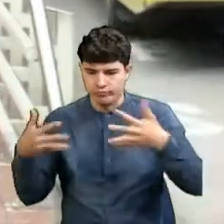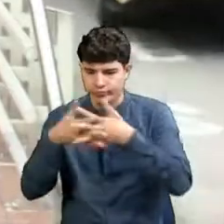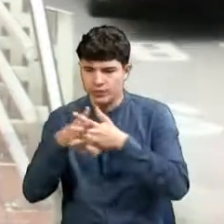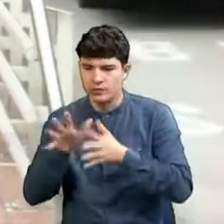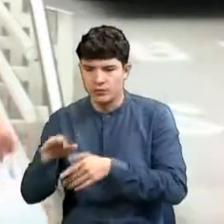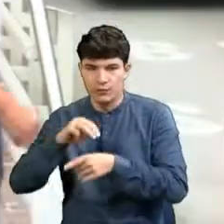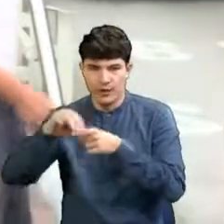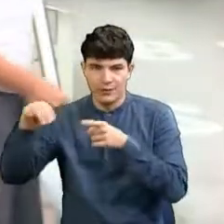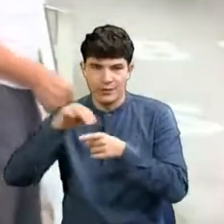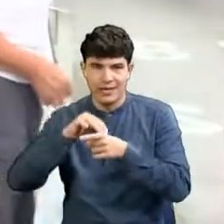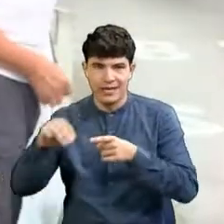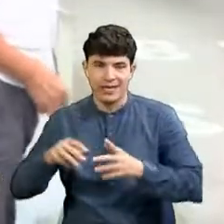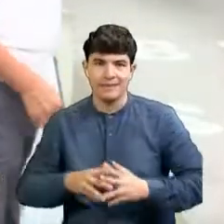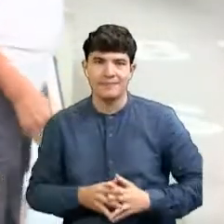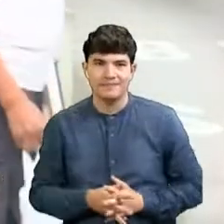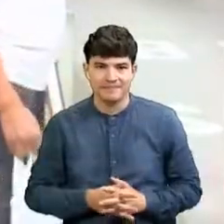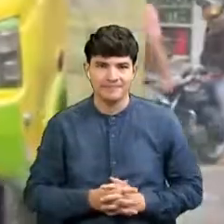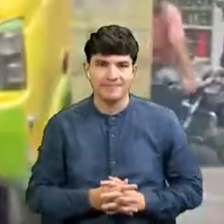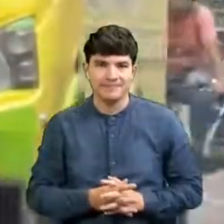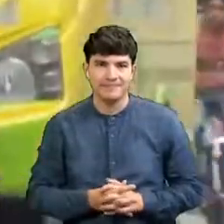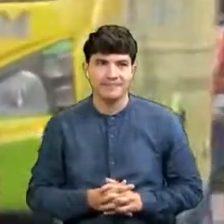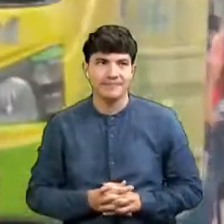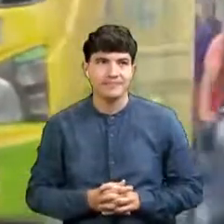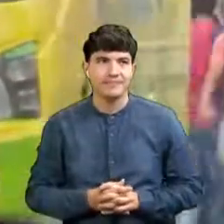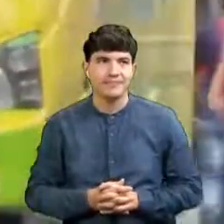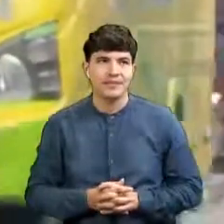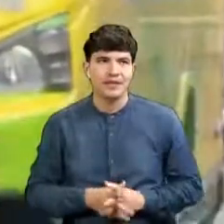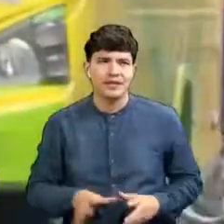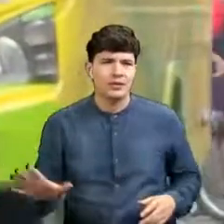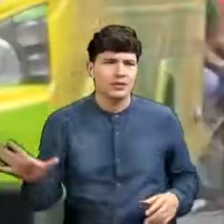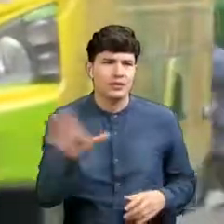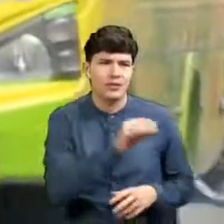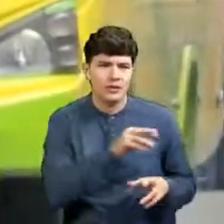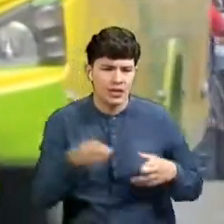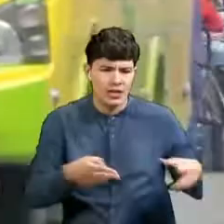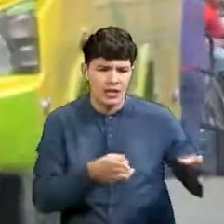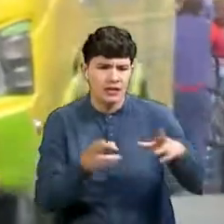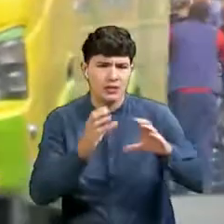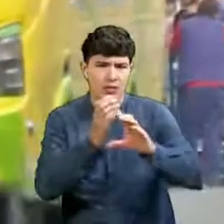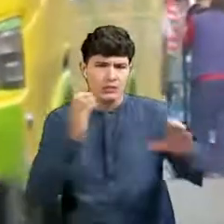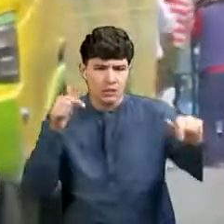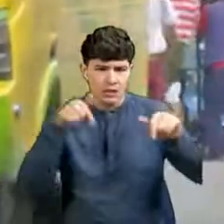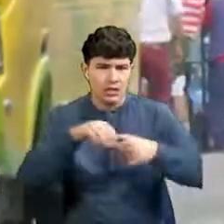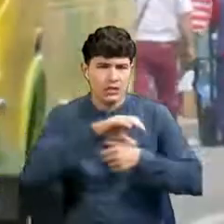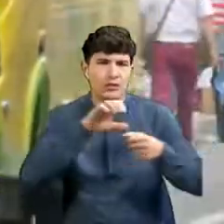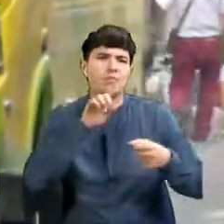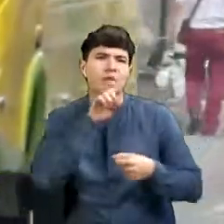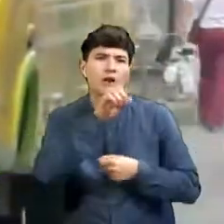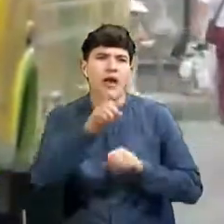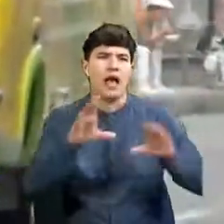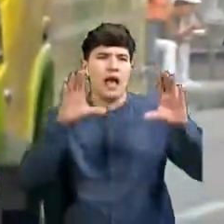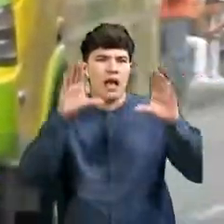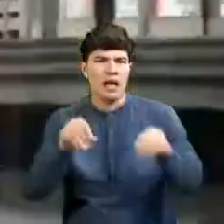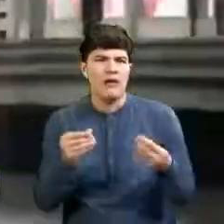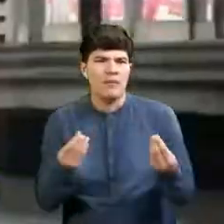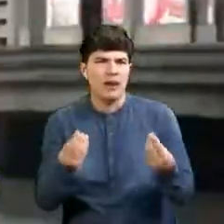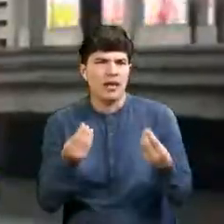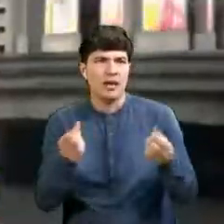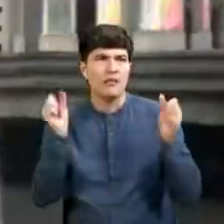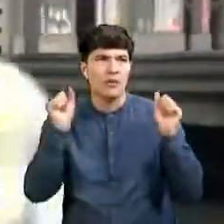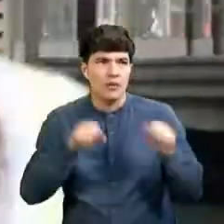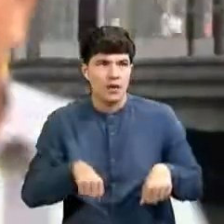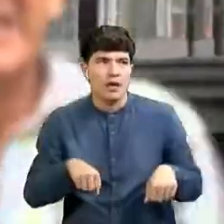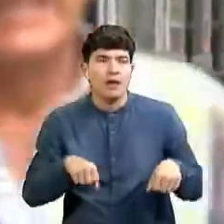alimentadoras de metrolínea todas las rutas de buses en bucaramanga se acabarán para convertirse en